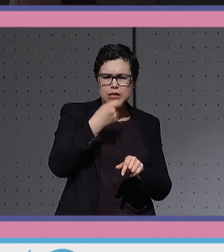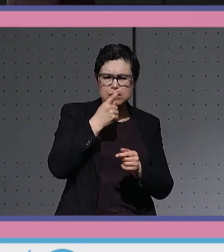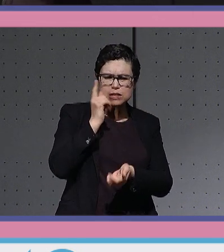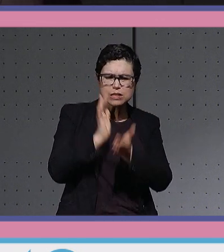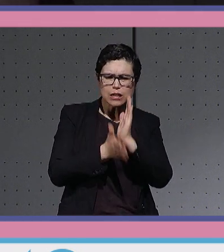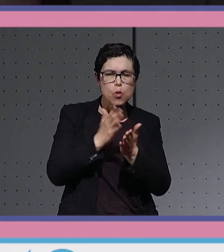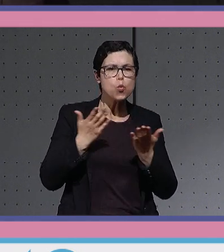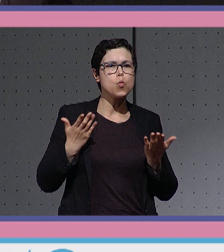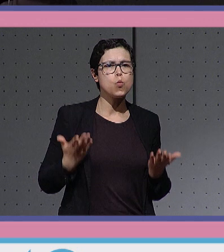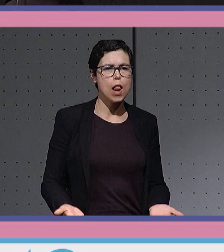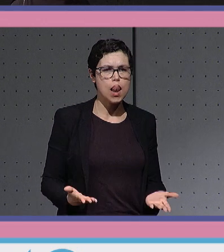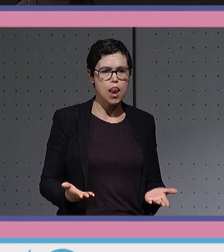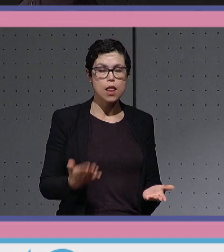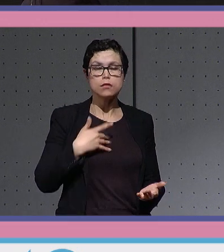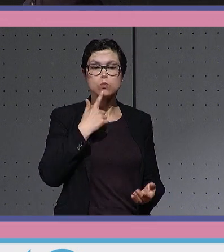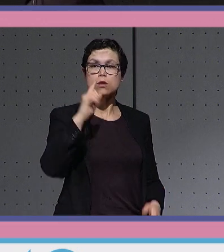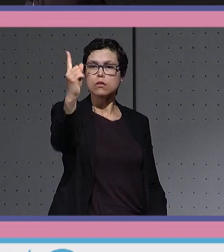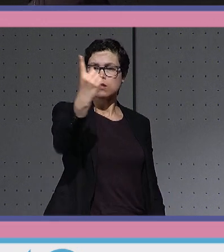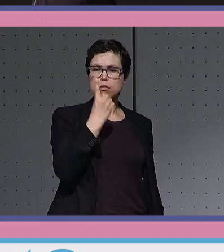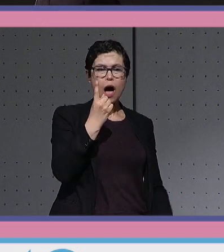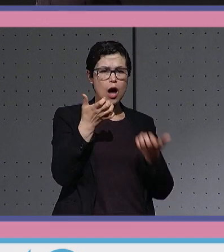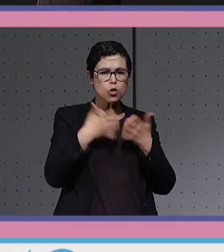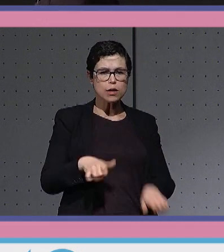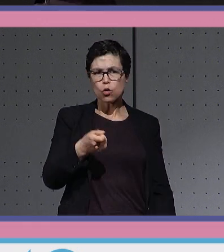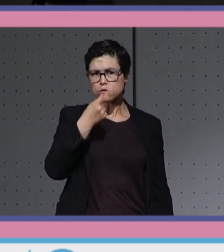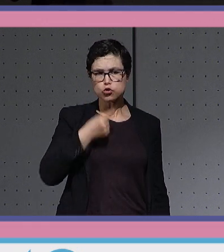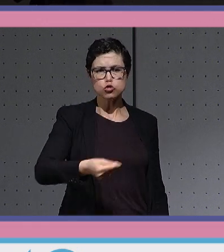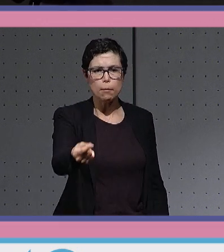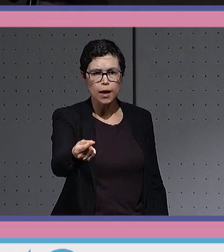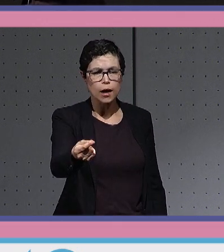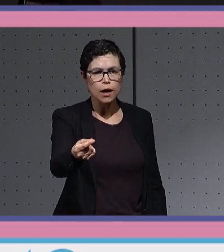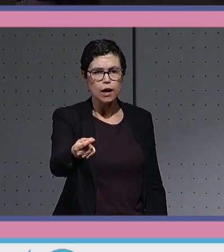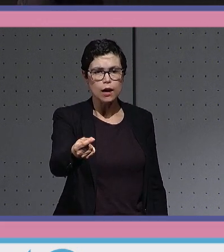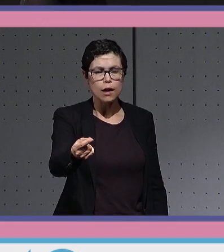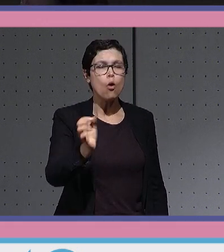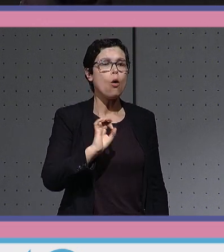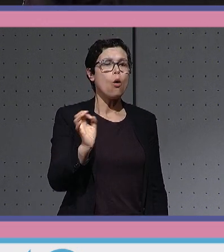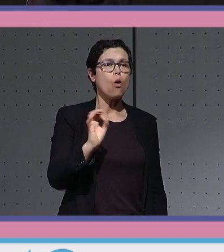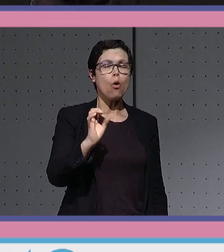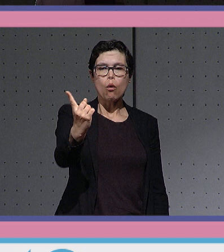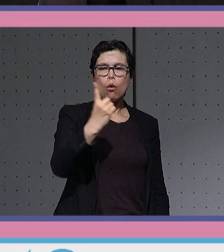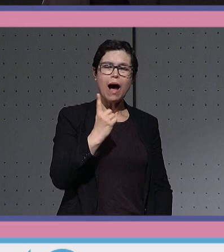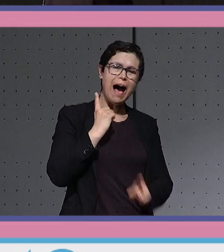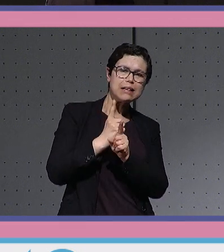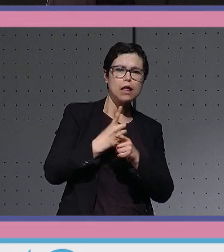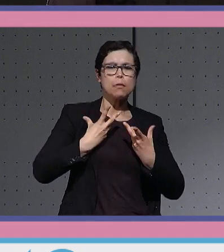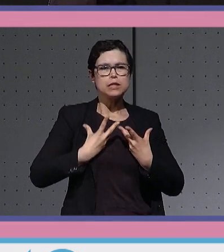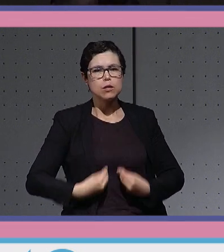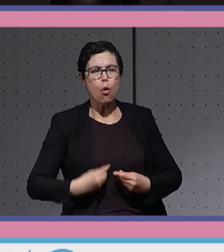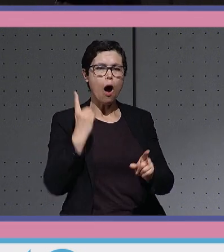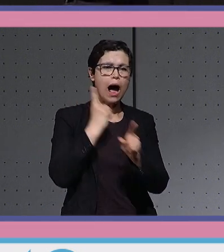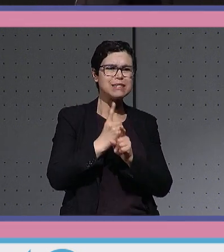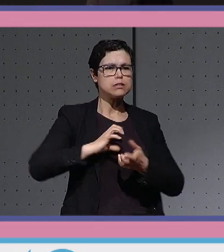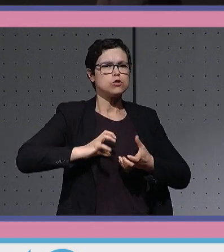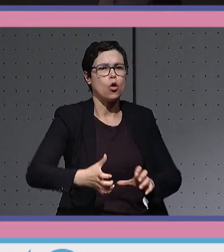vamos a tratar? Por cualquiera que entre en nuestra consulta le tenemos que dar un antipsicótico. Cualquiera que entre en nuestra consulta le tenemos que dar un antidepresivo. A lo mejor no le tenemos que dar